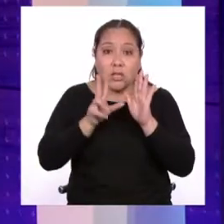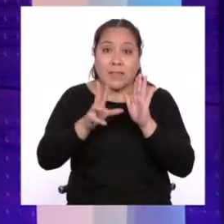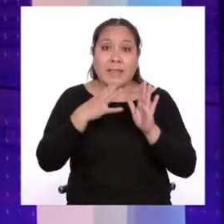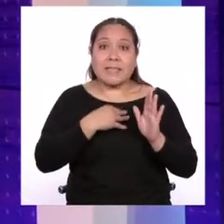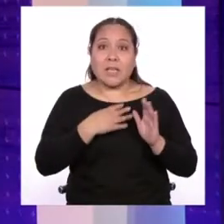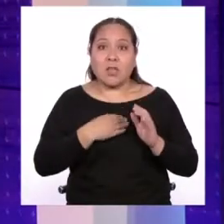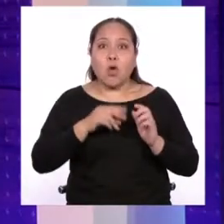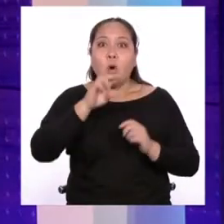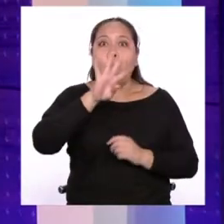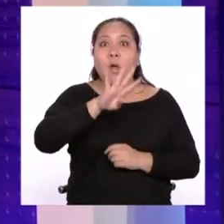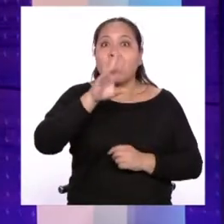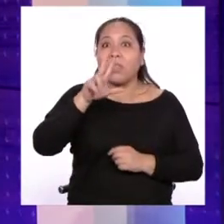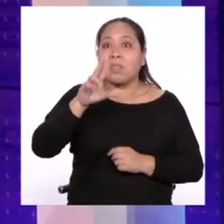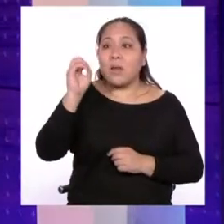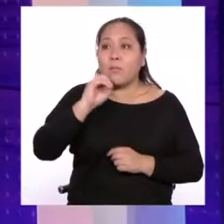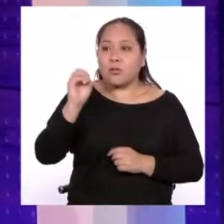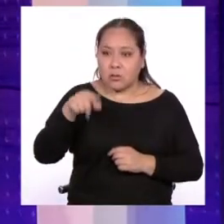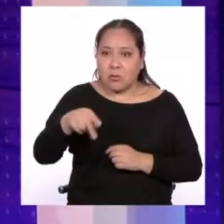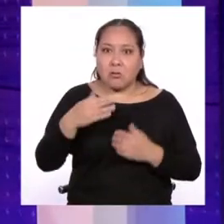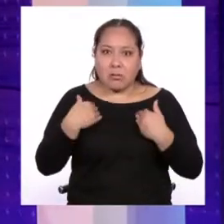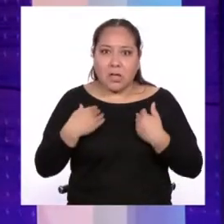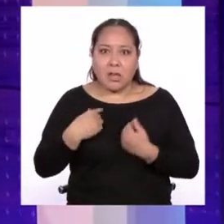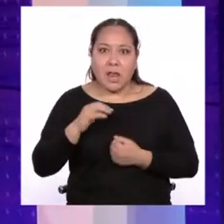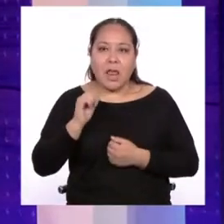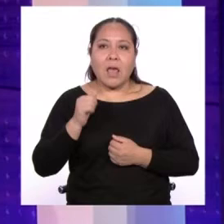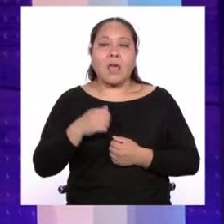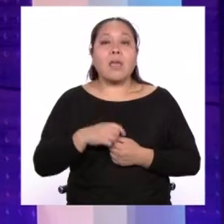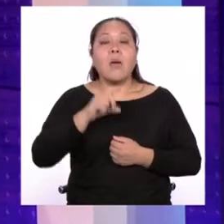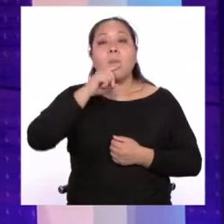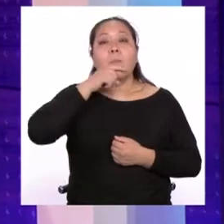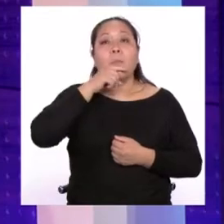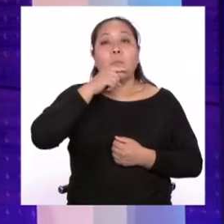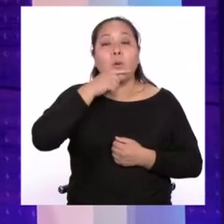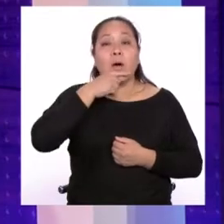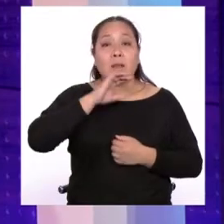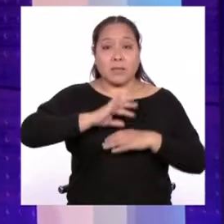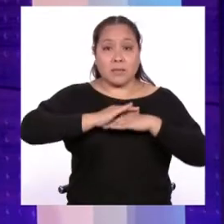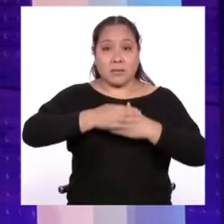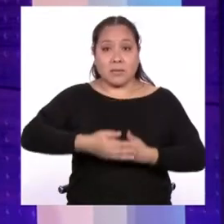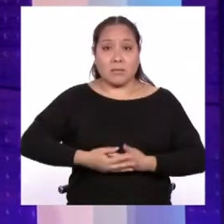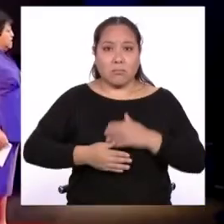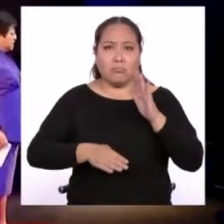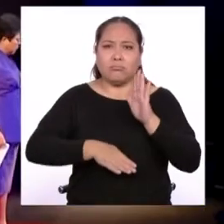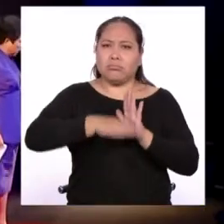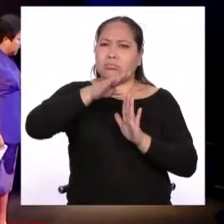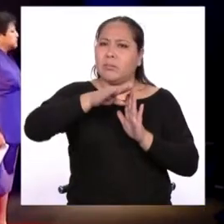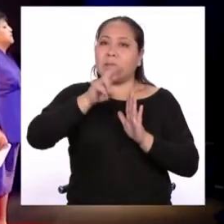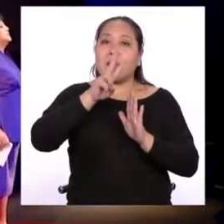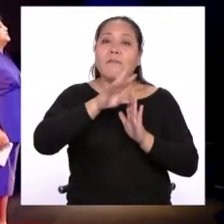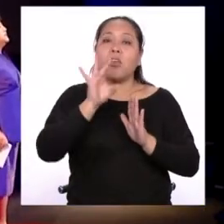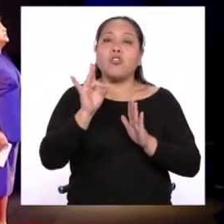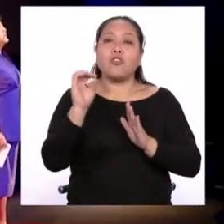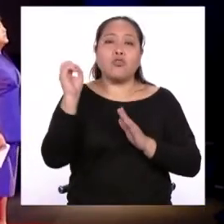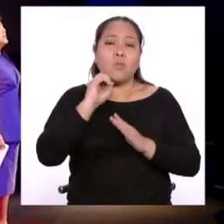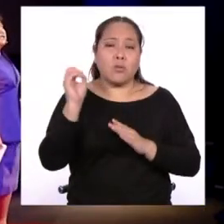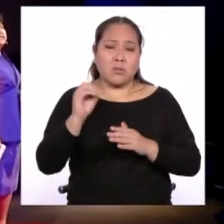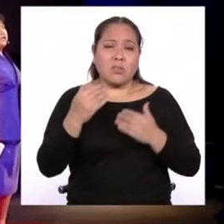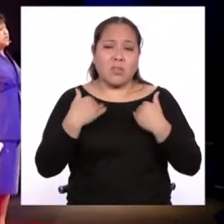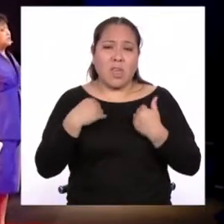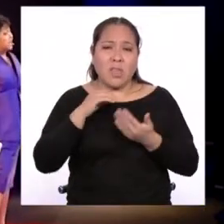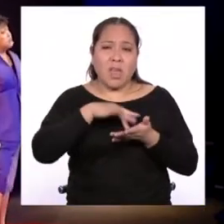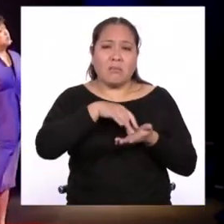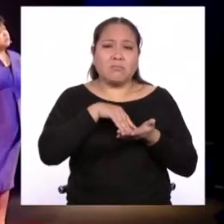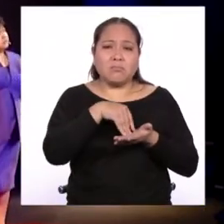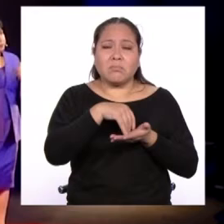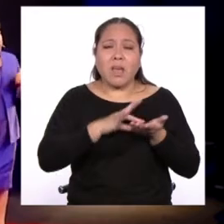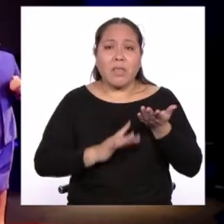más del 43% y en mujeres gestantes a más del 28%. Y lo que es más triste es